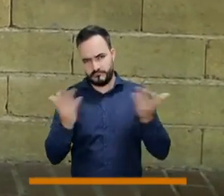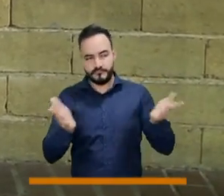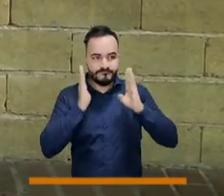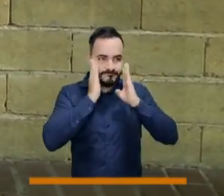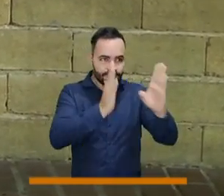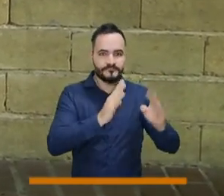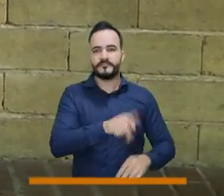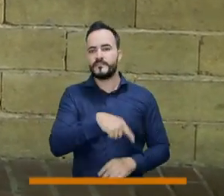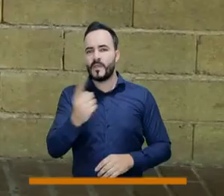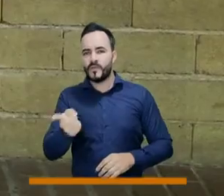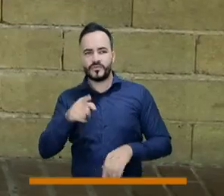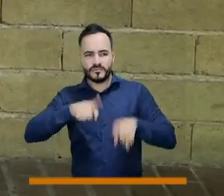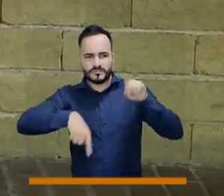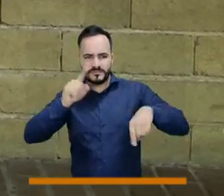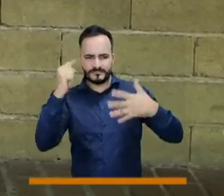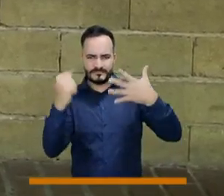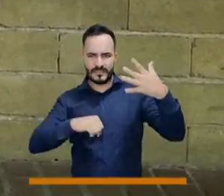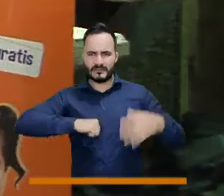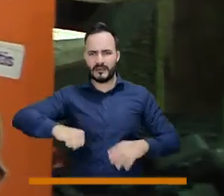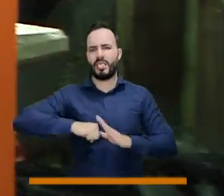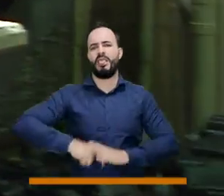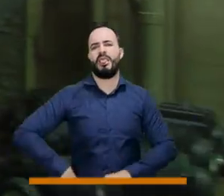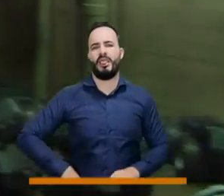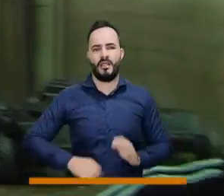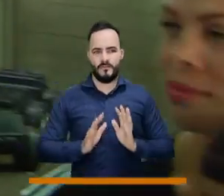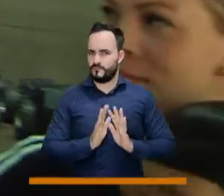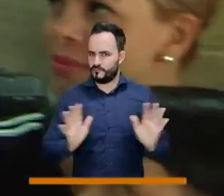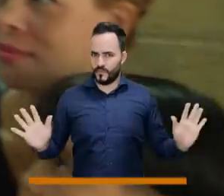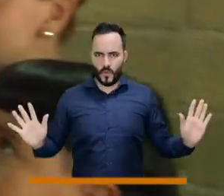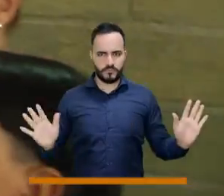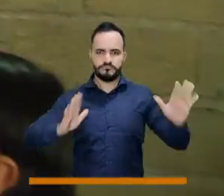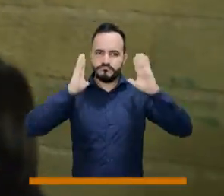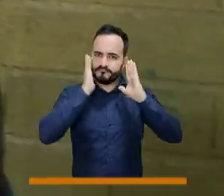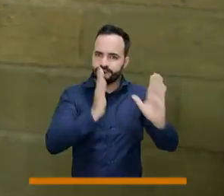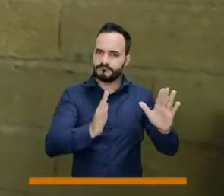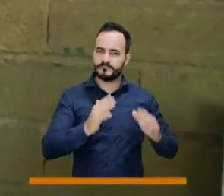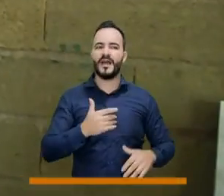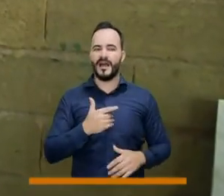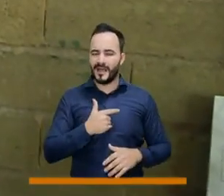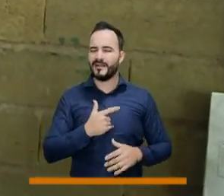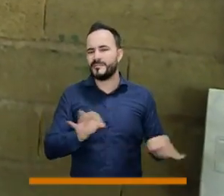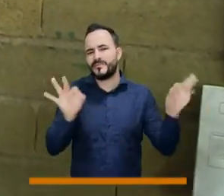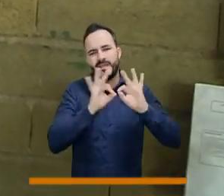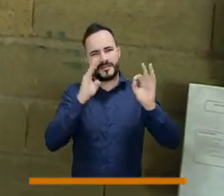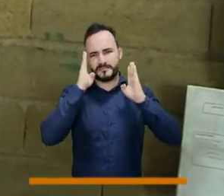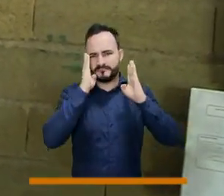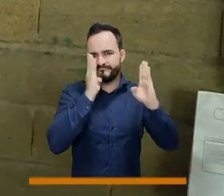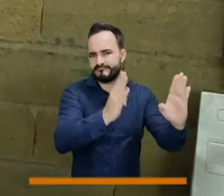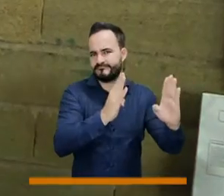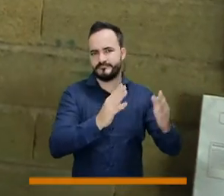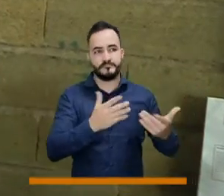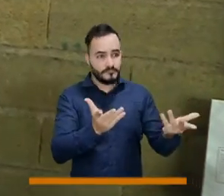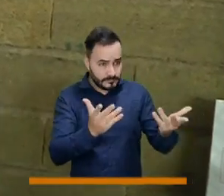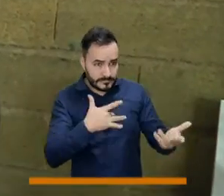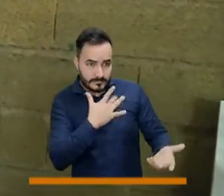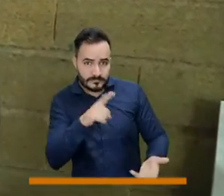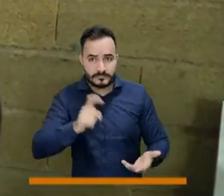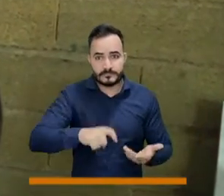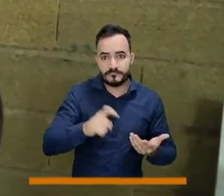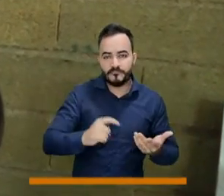las niñas, tratamos de que sus derechos no sean vulnerados. Los escuchamos,